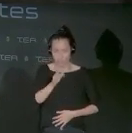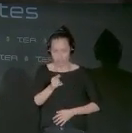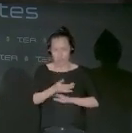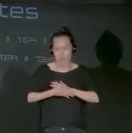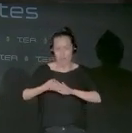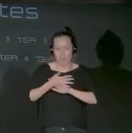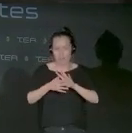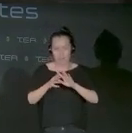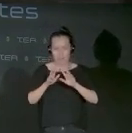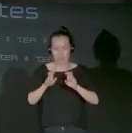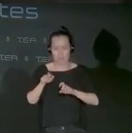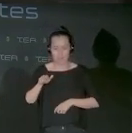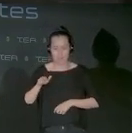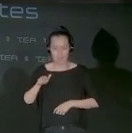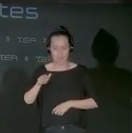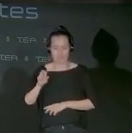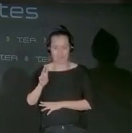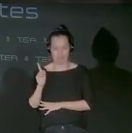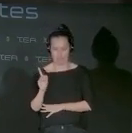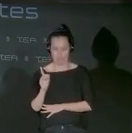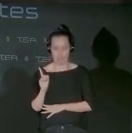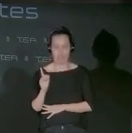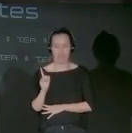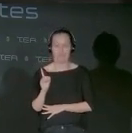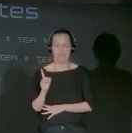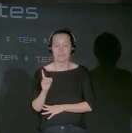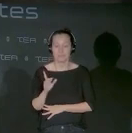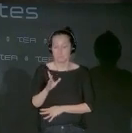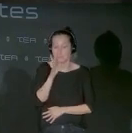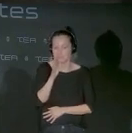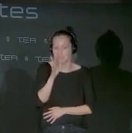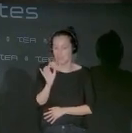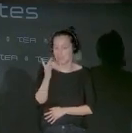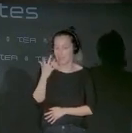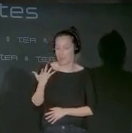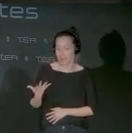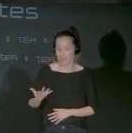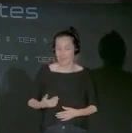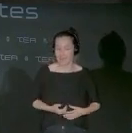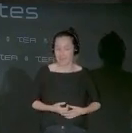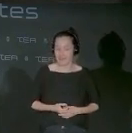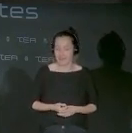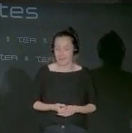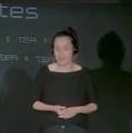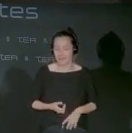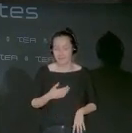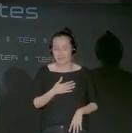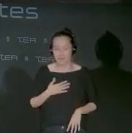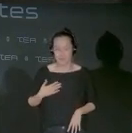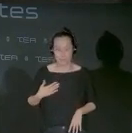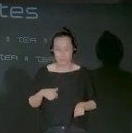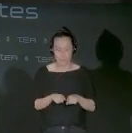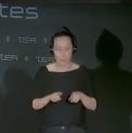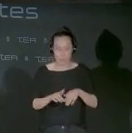es un punto importante, porque realmente la idea de esto es como poder crear como un poco un digital twin